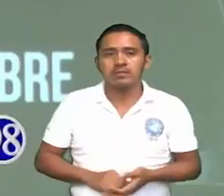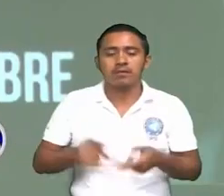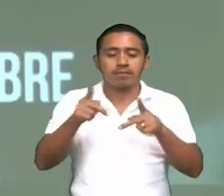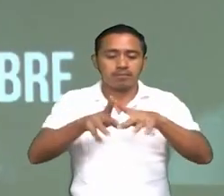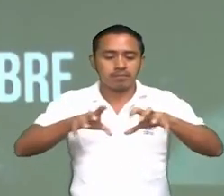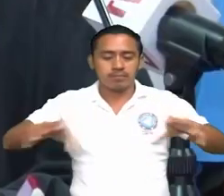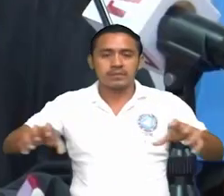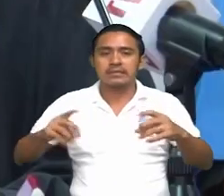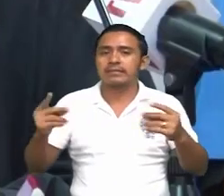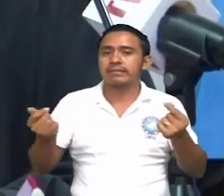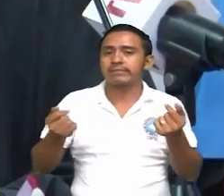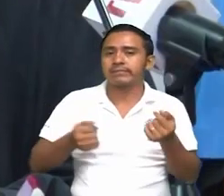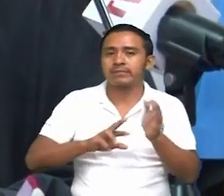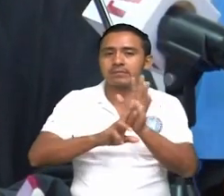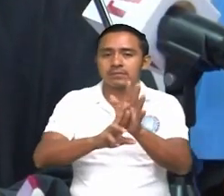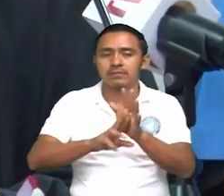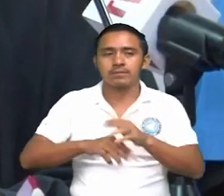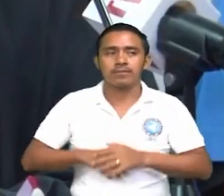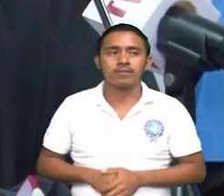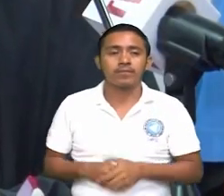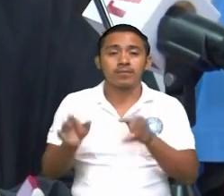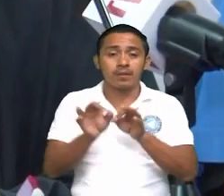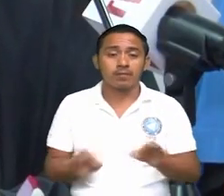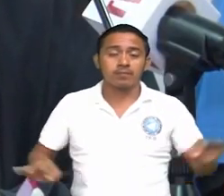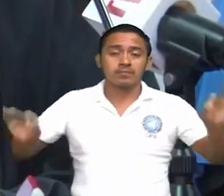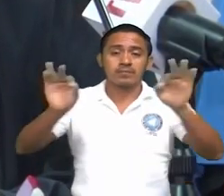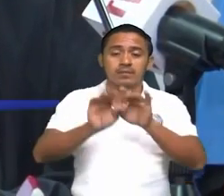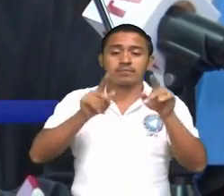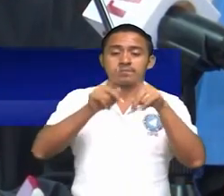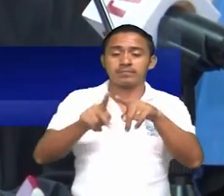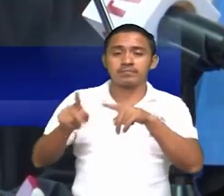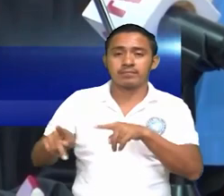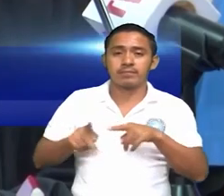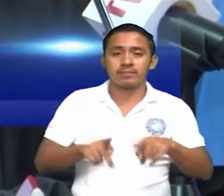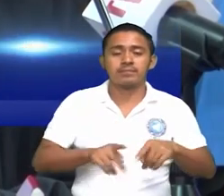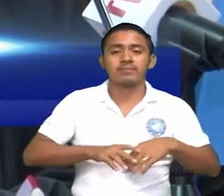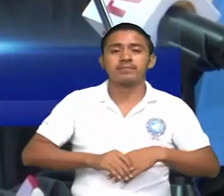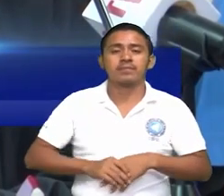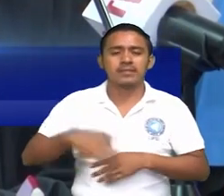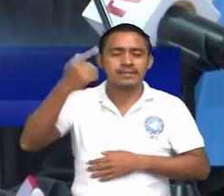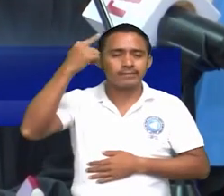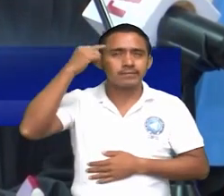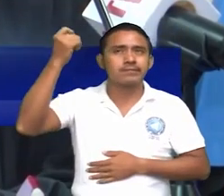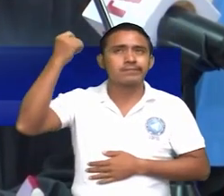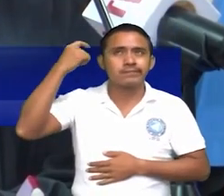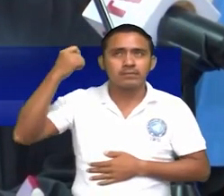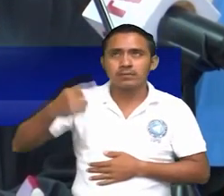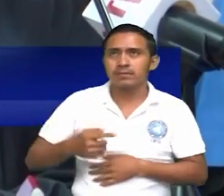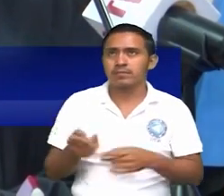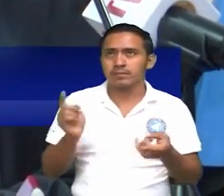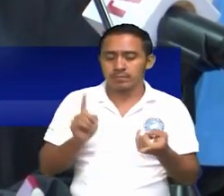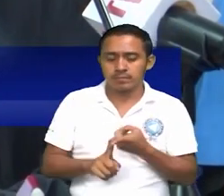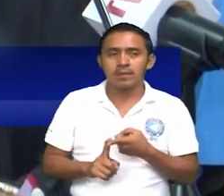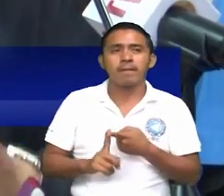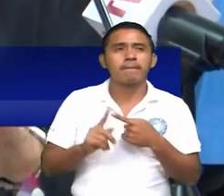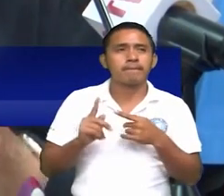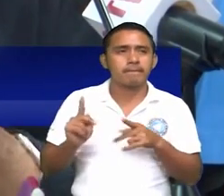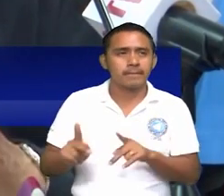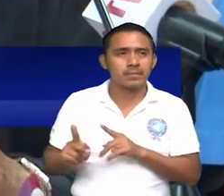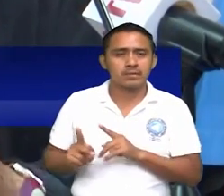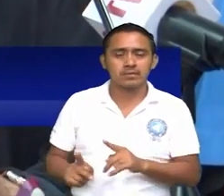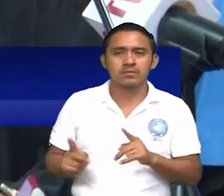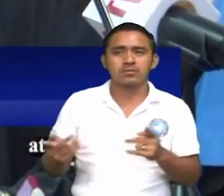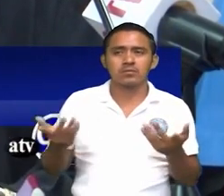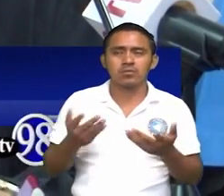planes de respuesta. Es muy importante que nuestra población comprenda de que fenómenos como esto, y especialmente en este